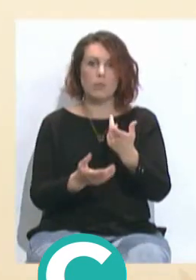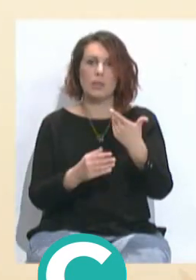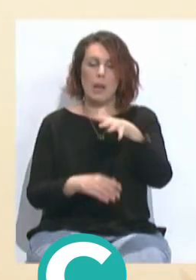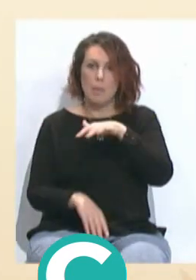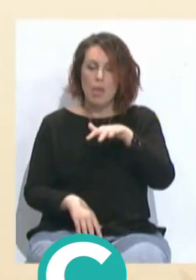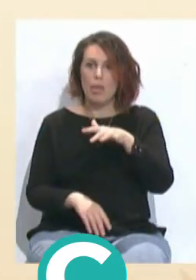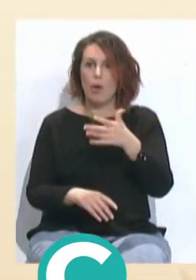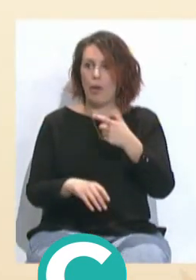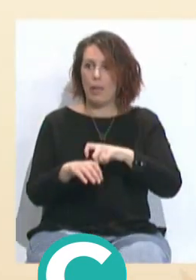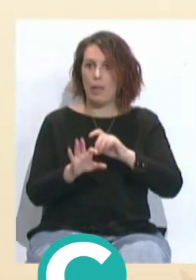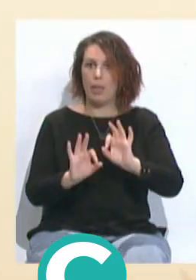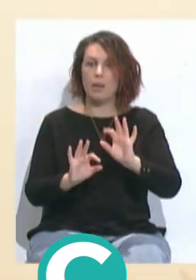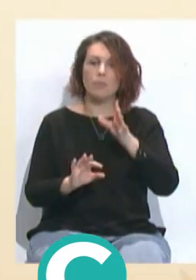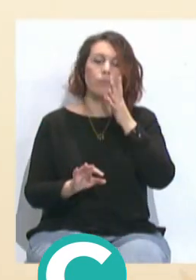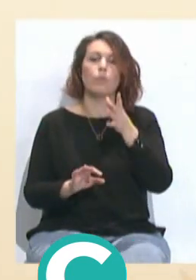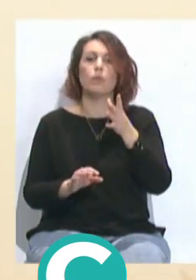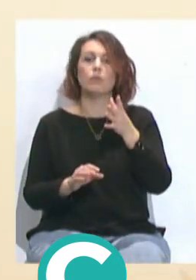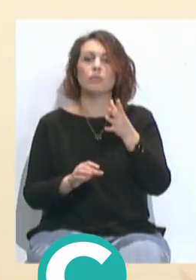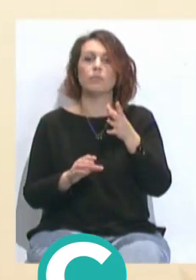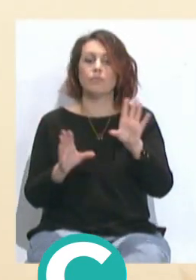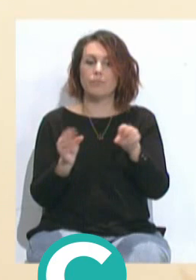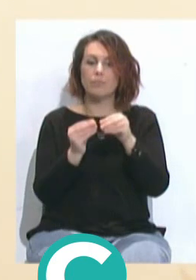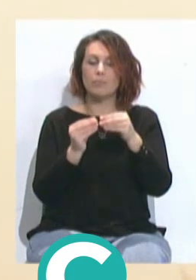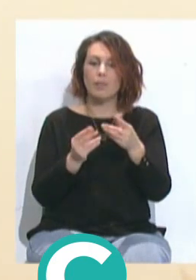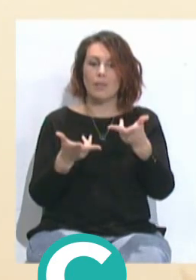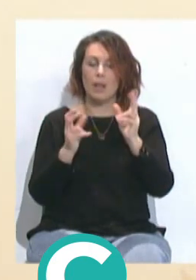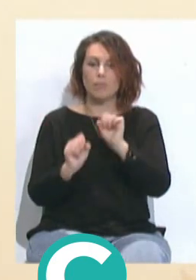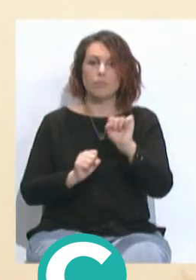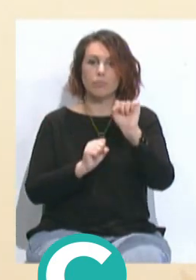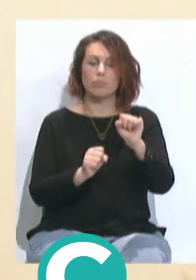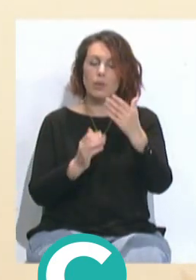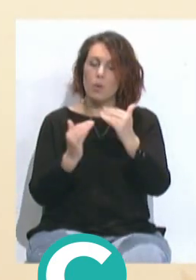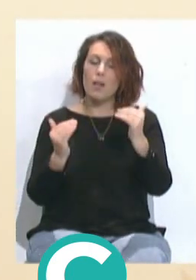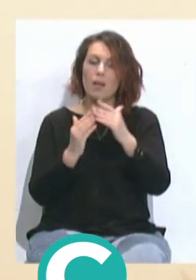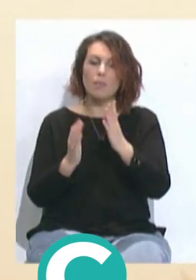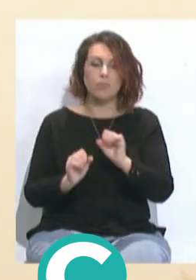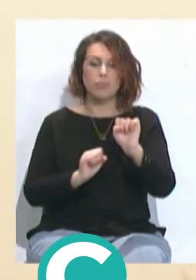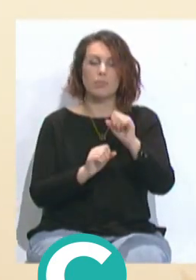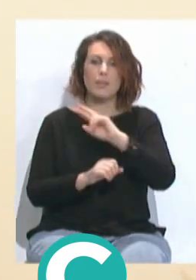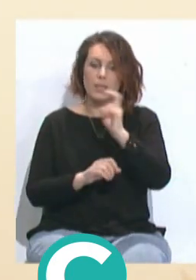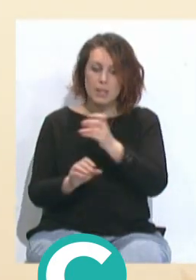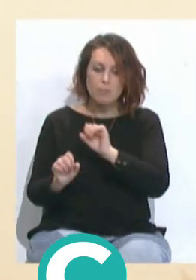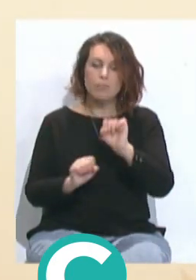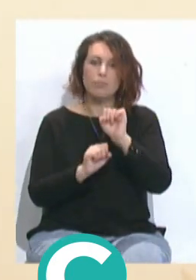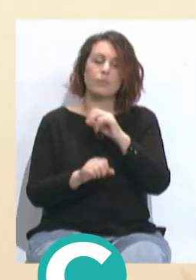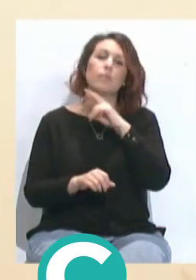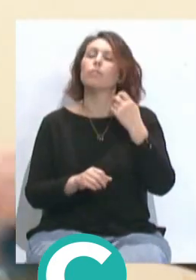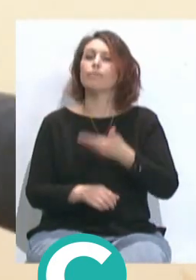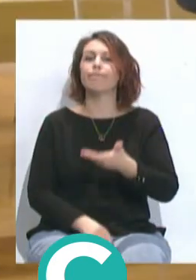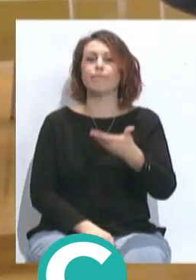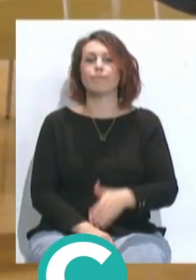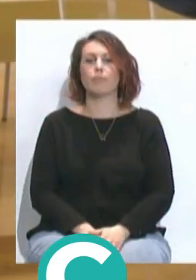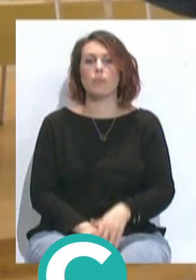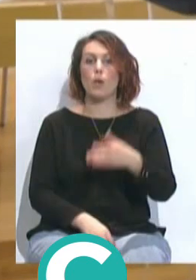estas características que en definitiva defiende la libertad y la igualdad y la diversidad. Así que valores importantísimos.